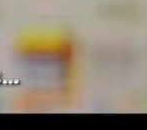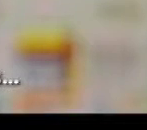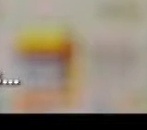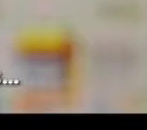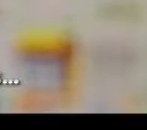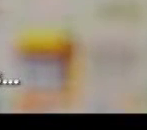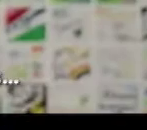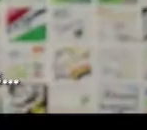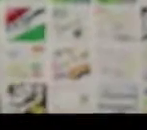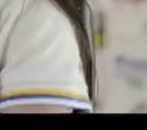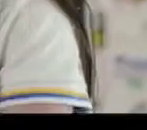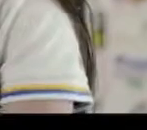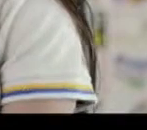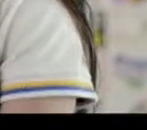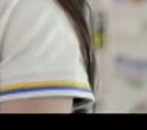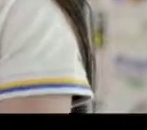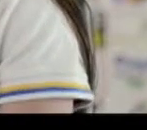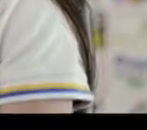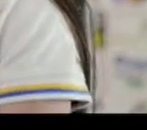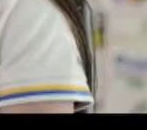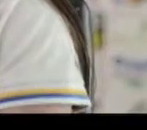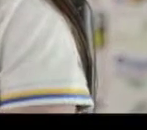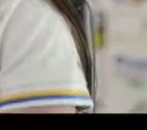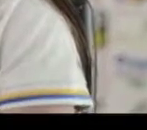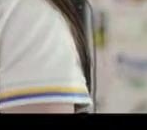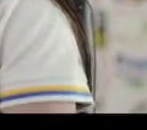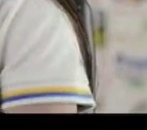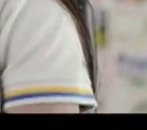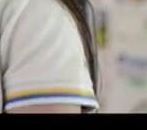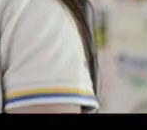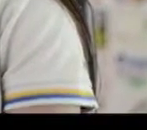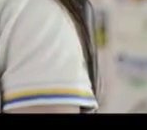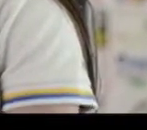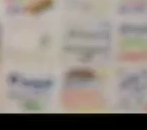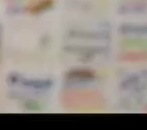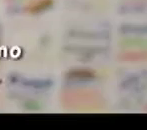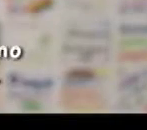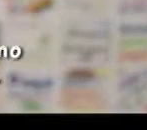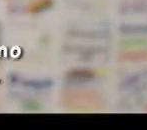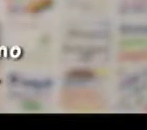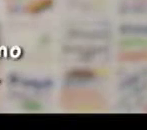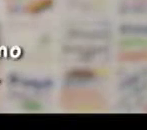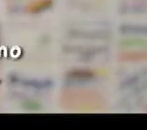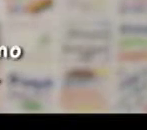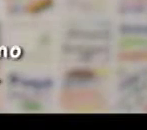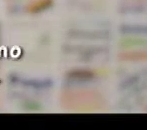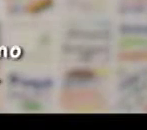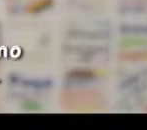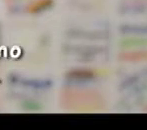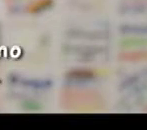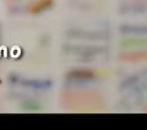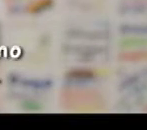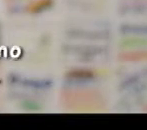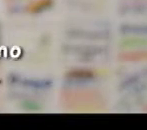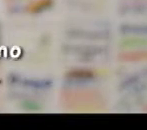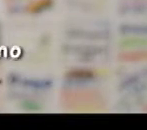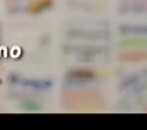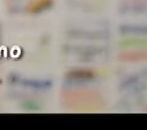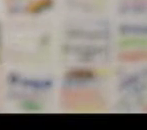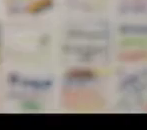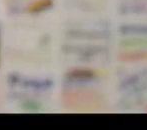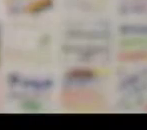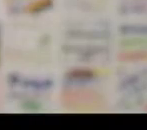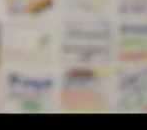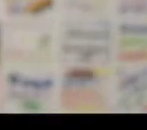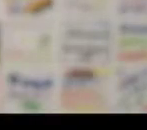De la escuela es tener muchos amigos con quien puedo compartir y jugar. Todo lo que nos hacen hacer como para poder ayudar al